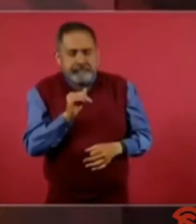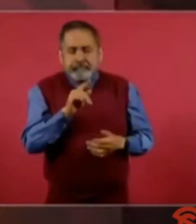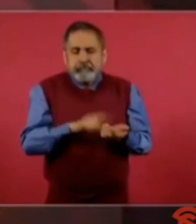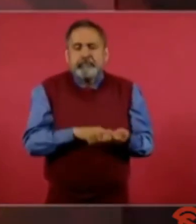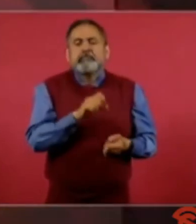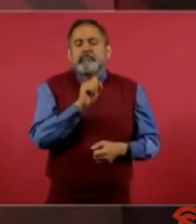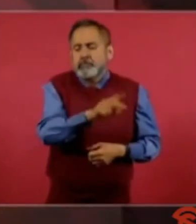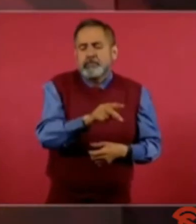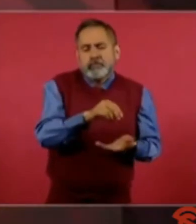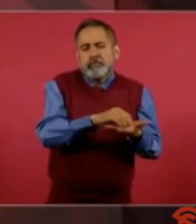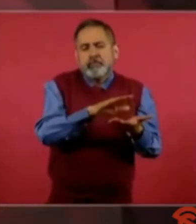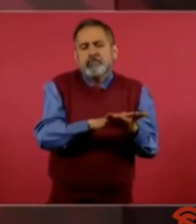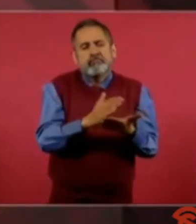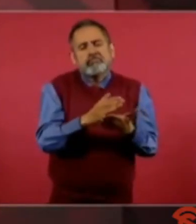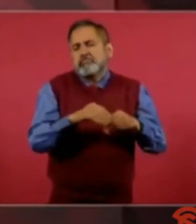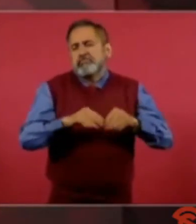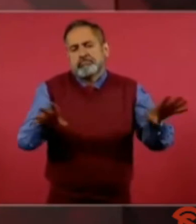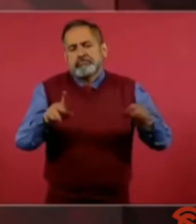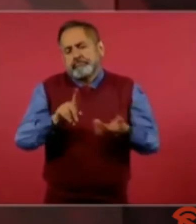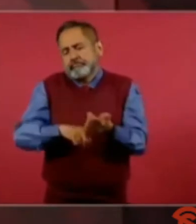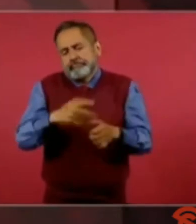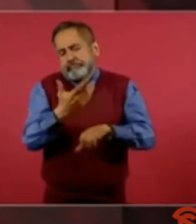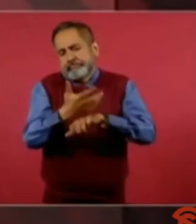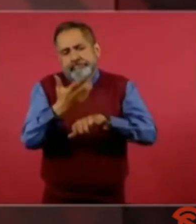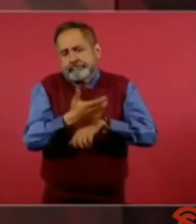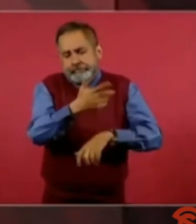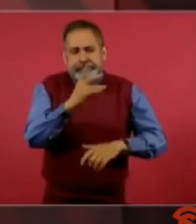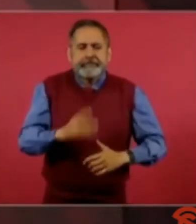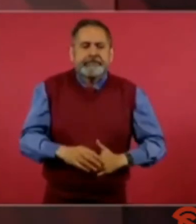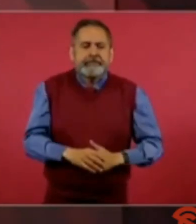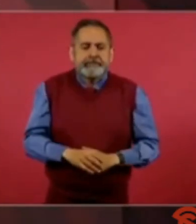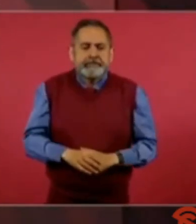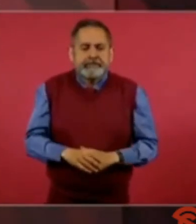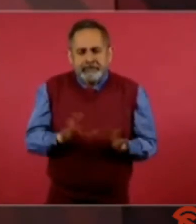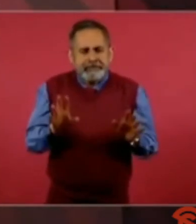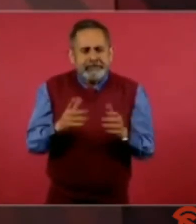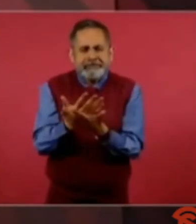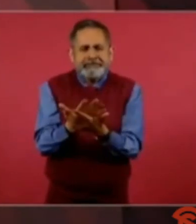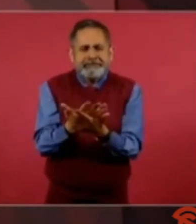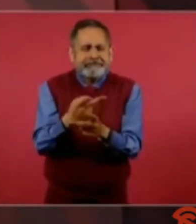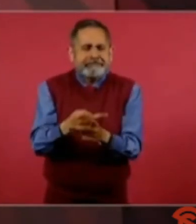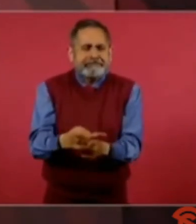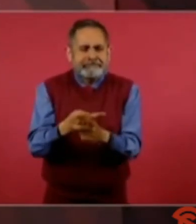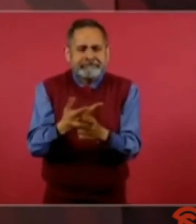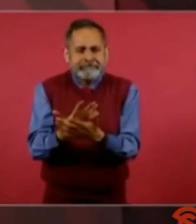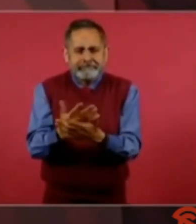acuerdo en Estados Unidos entonces hay que esperar